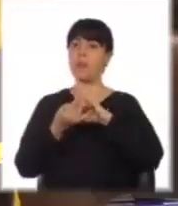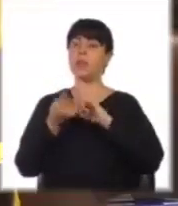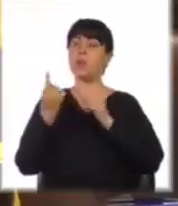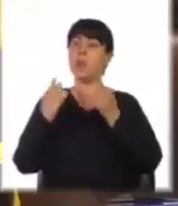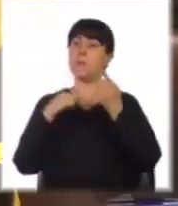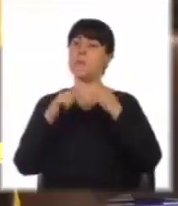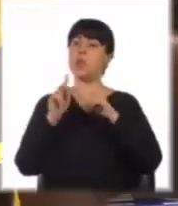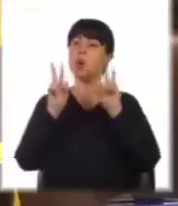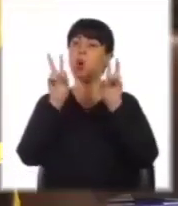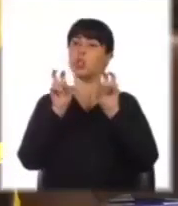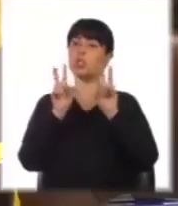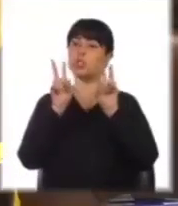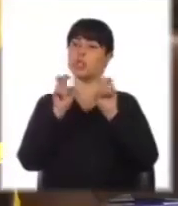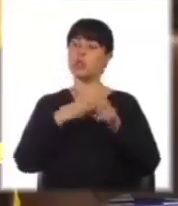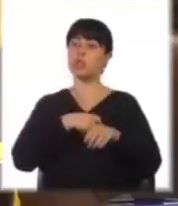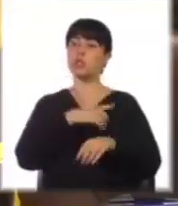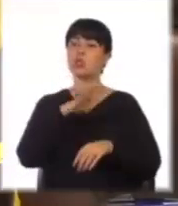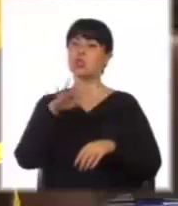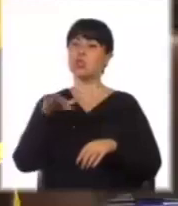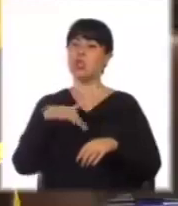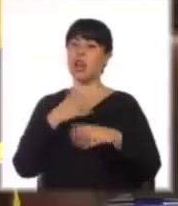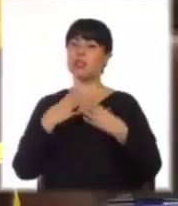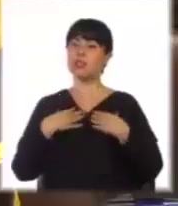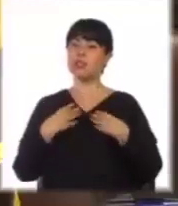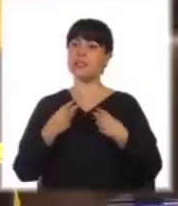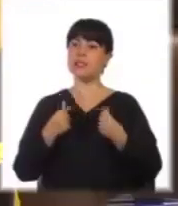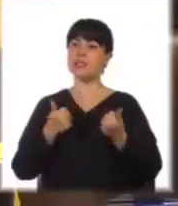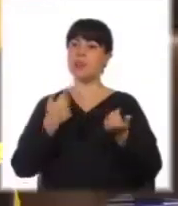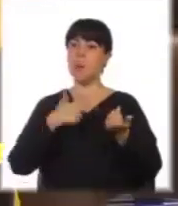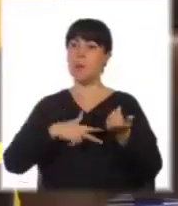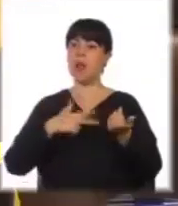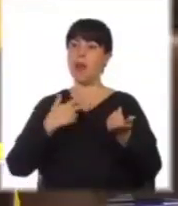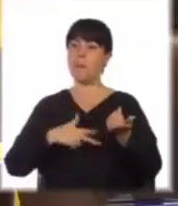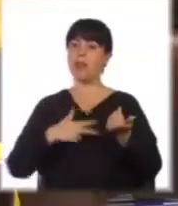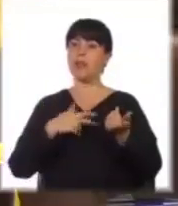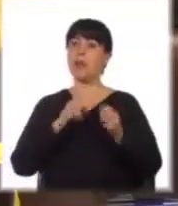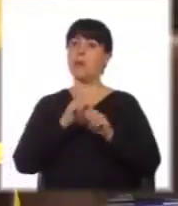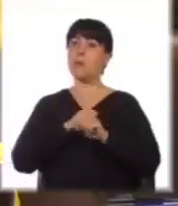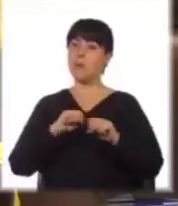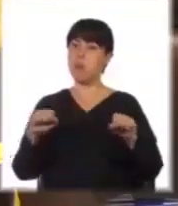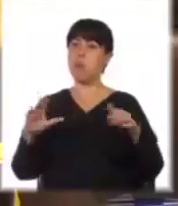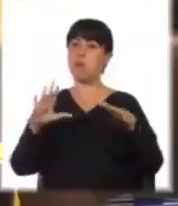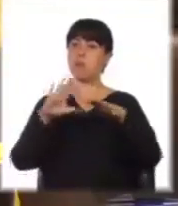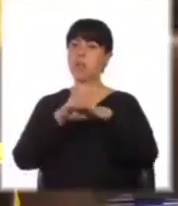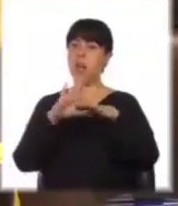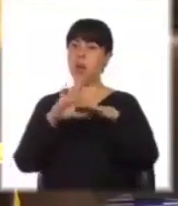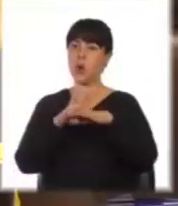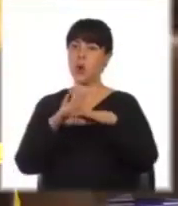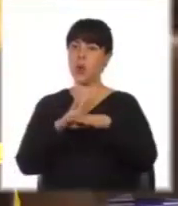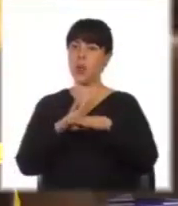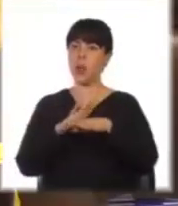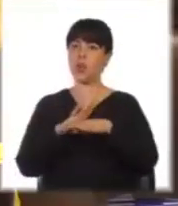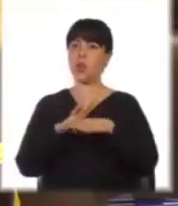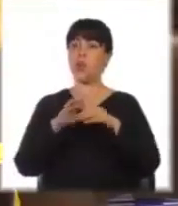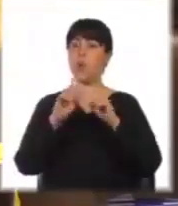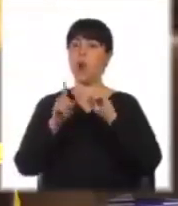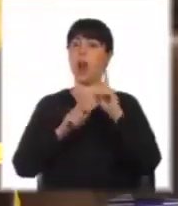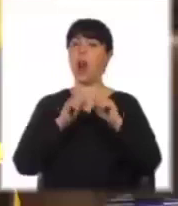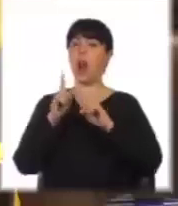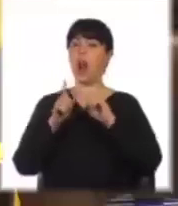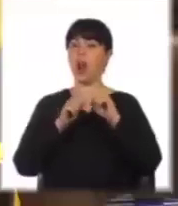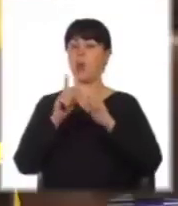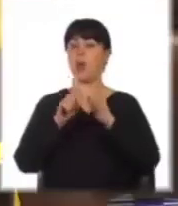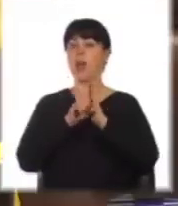sensibles, socialmente sensibles y humanamente sensibles, logramos tener puntos de acuerdo, como es el caso de algunas legisladoras y algunos